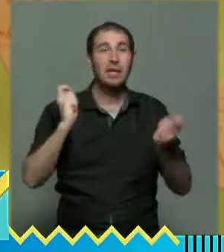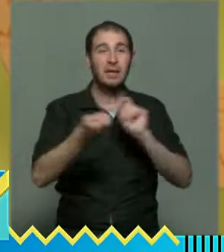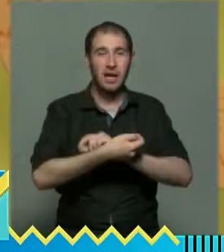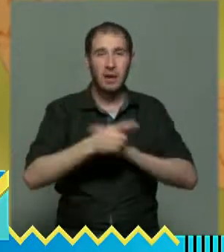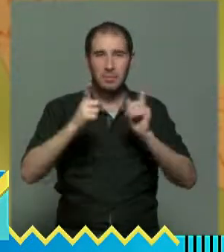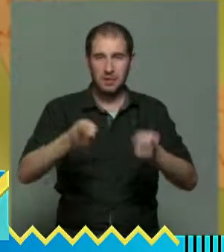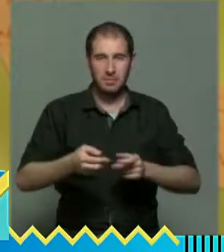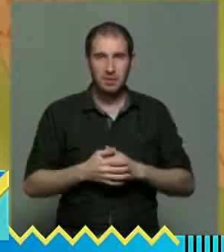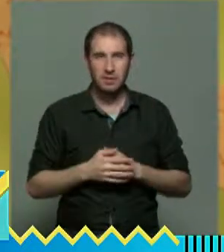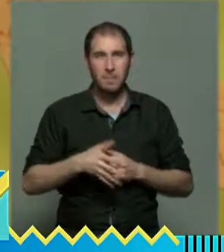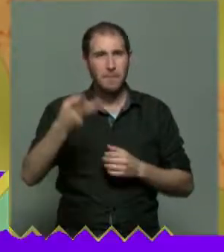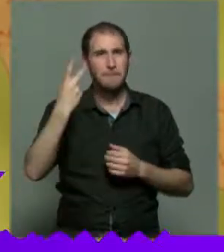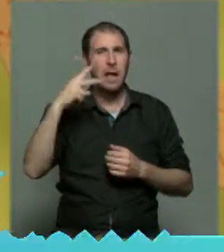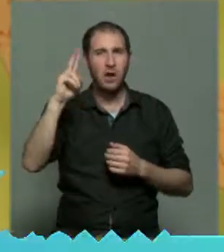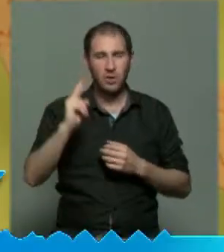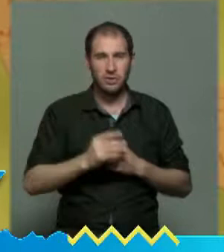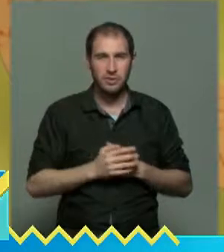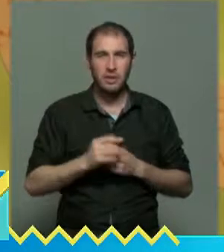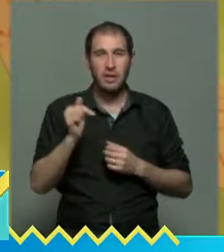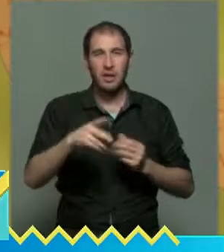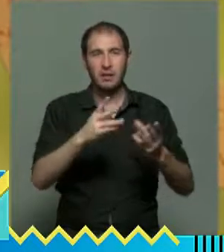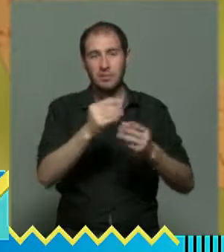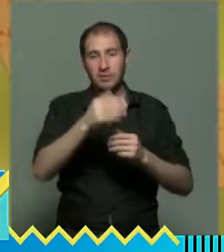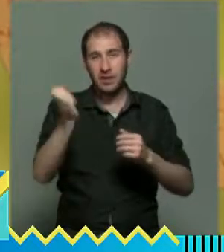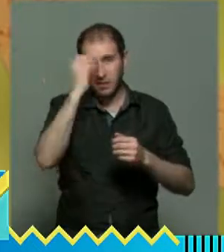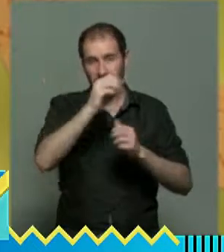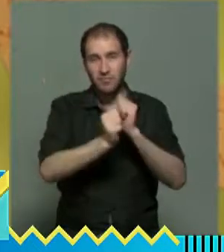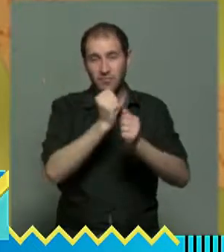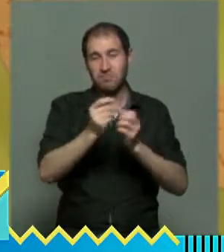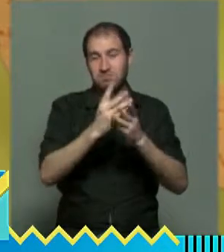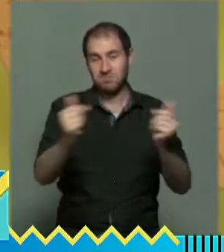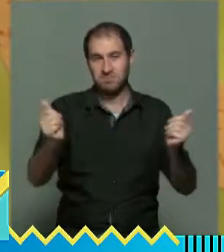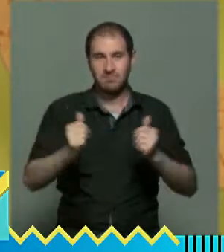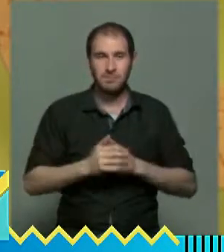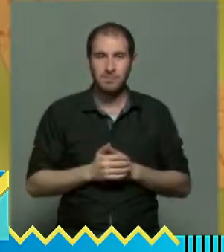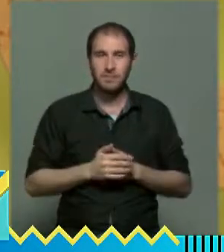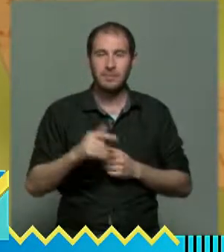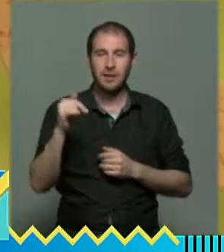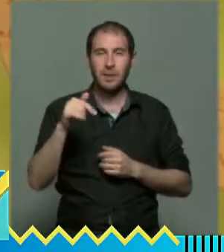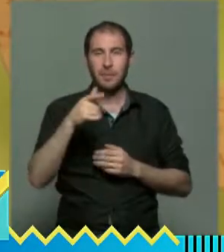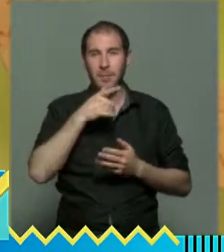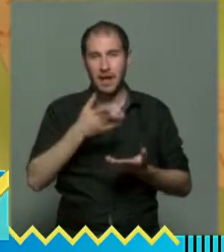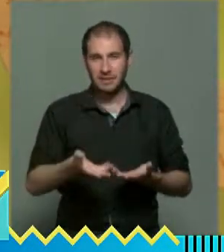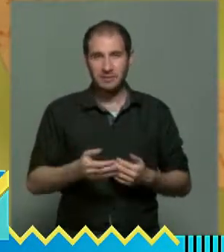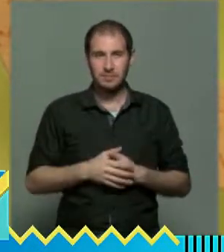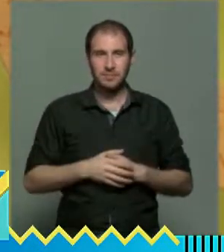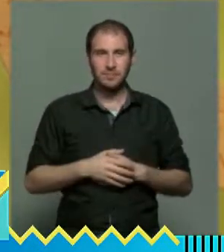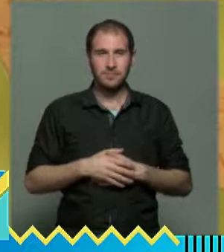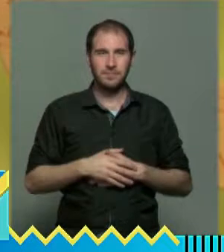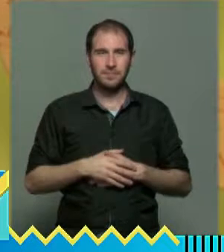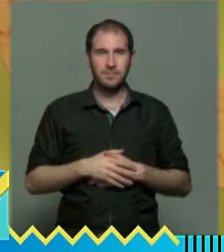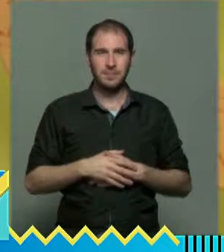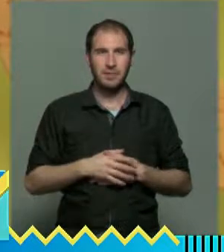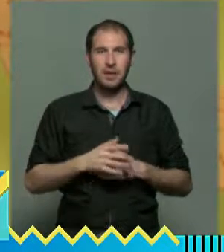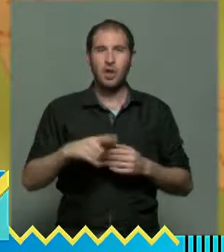con, digamos, con el agravamiento de que, bueno, han ido desapareciendo los productores a lo largo de los años. Digamos, esto vendría siendo, digamos, como